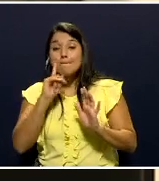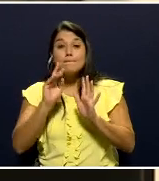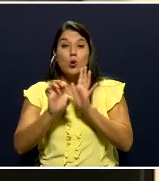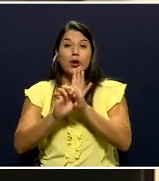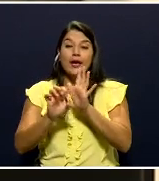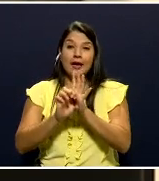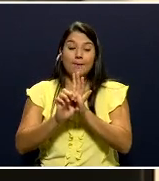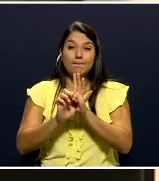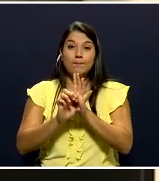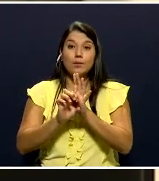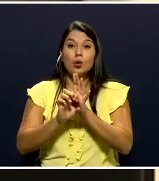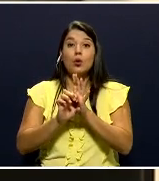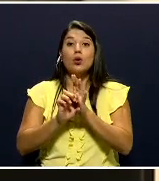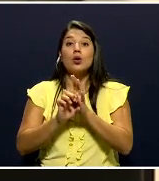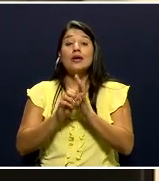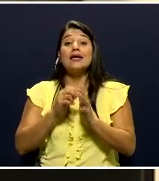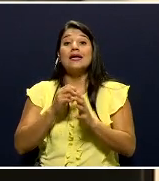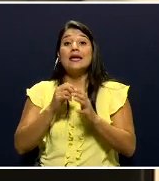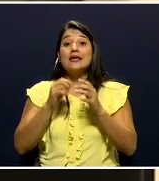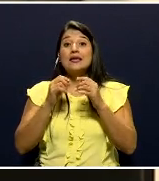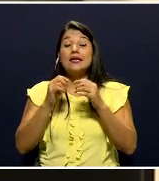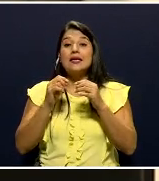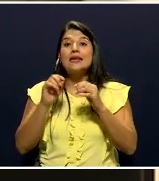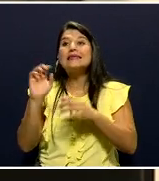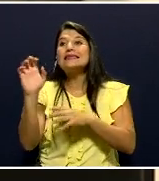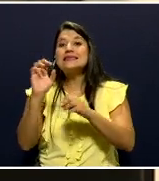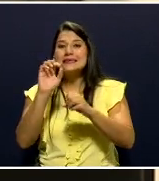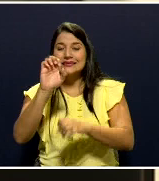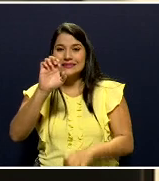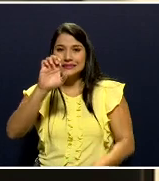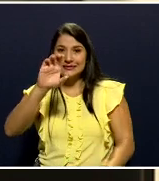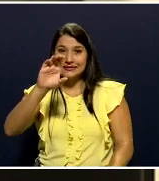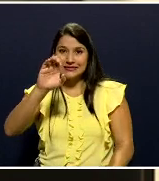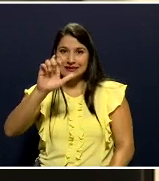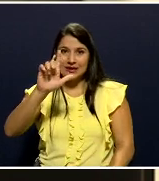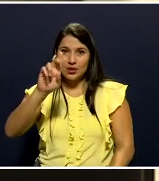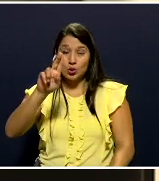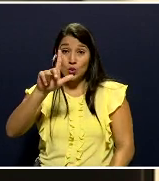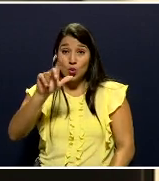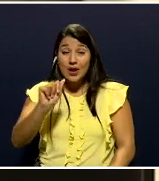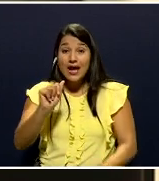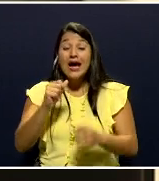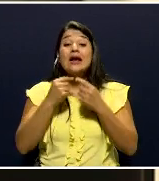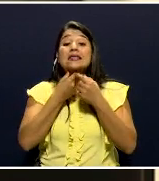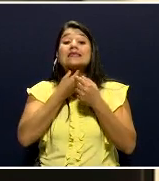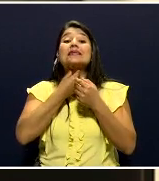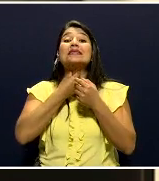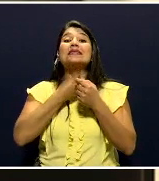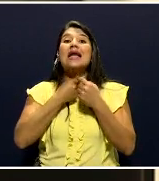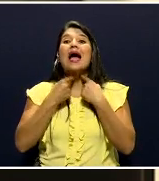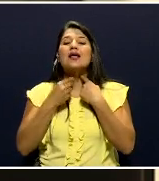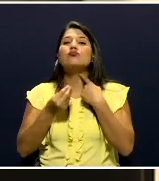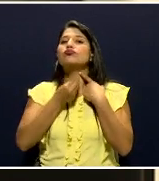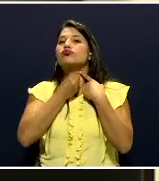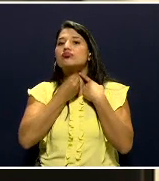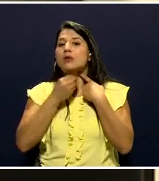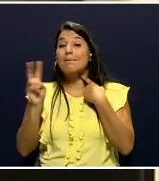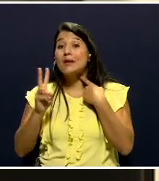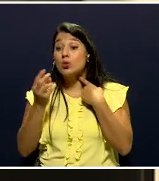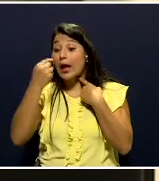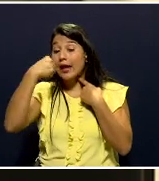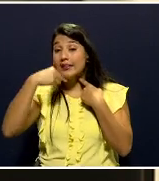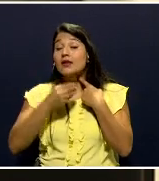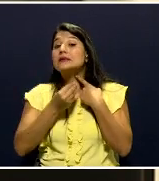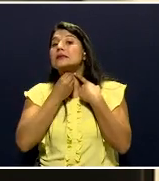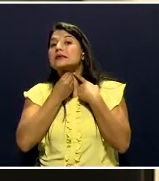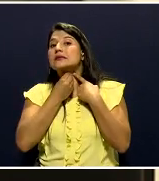células del tracto respiratorio superior son las que tienen ese receptor y entonces causan una infección en el tracto respiratorio superior. Pero